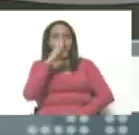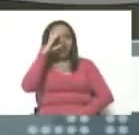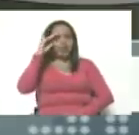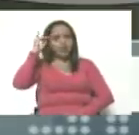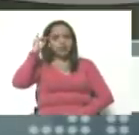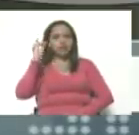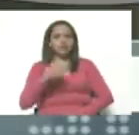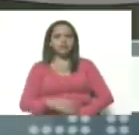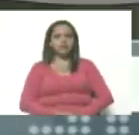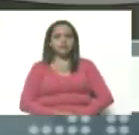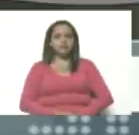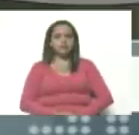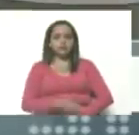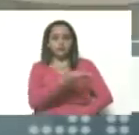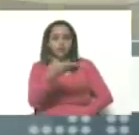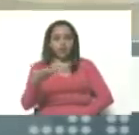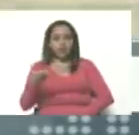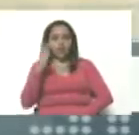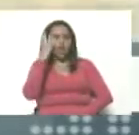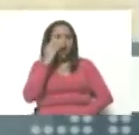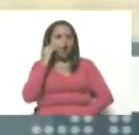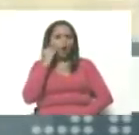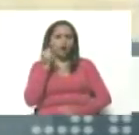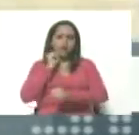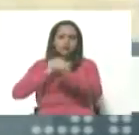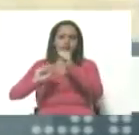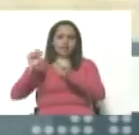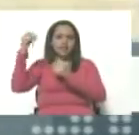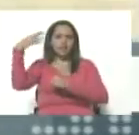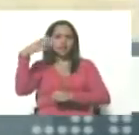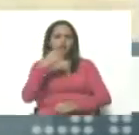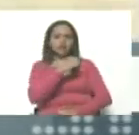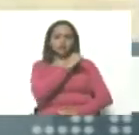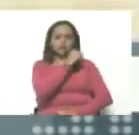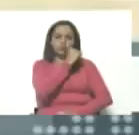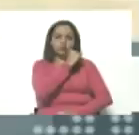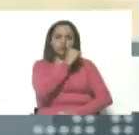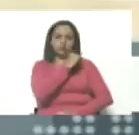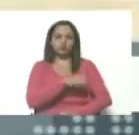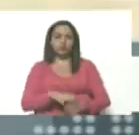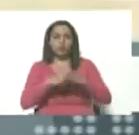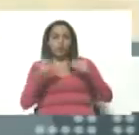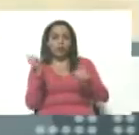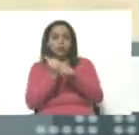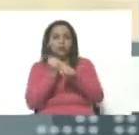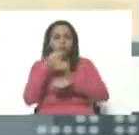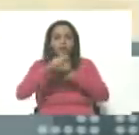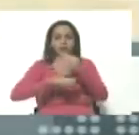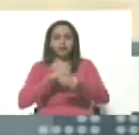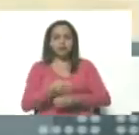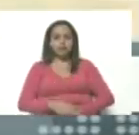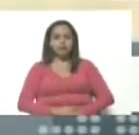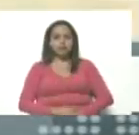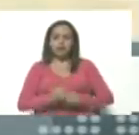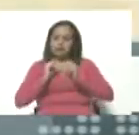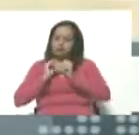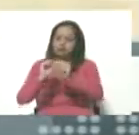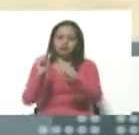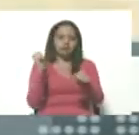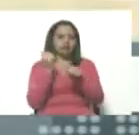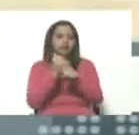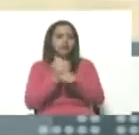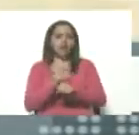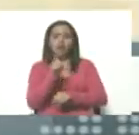Rodríguez, esta joven guerrera de la luz, por todo el trabajo que hace, imparable,